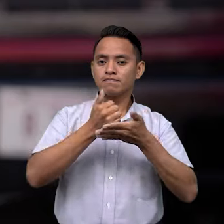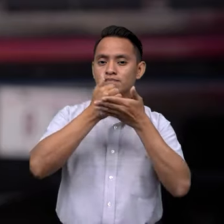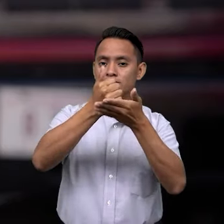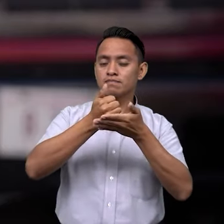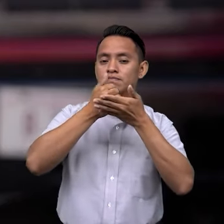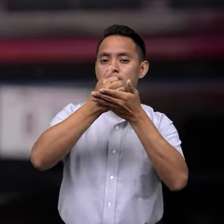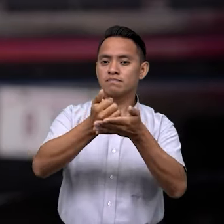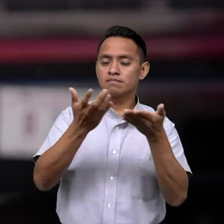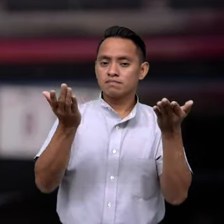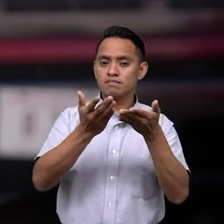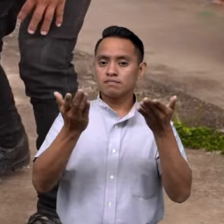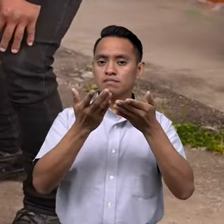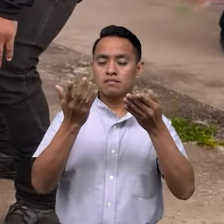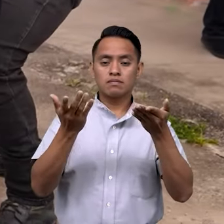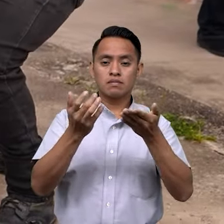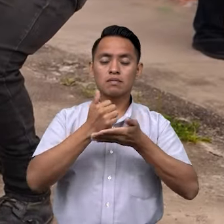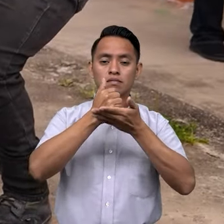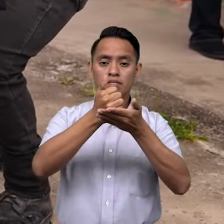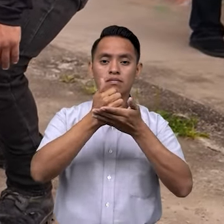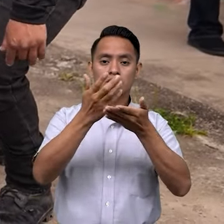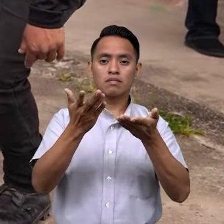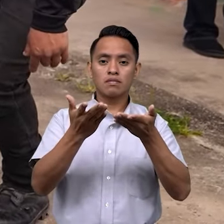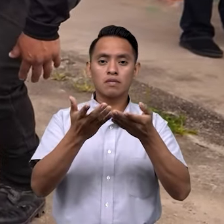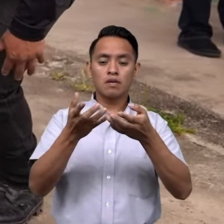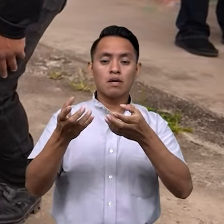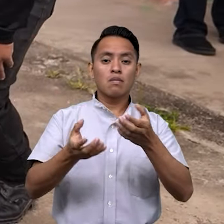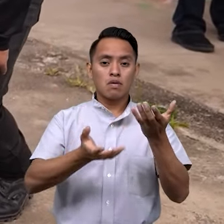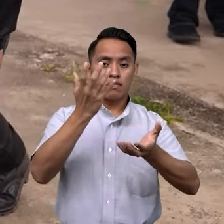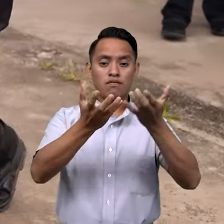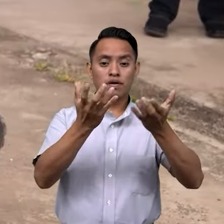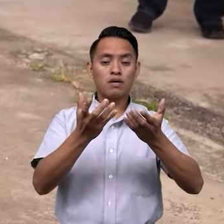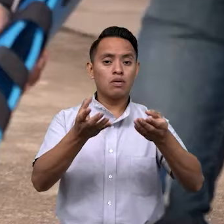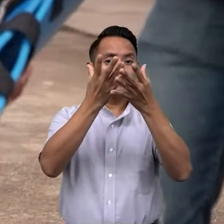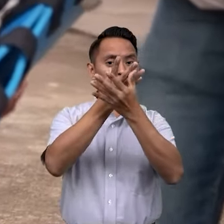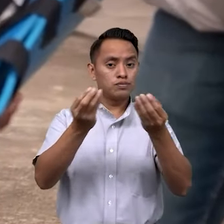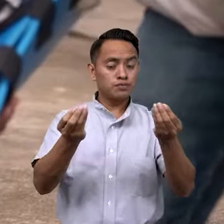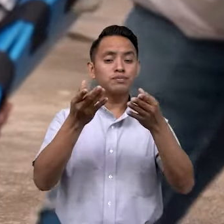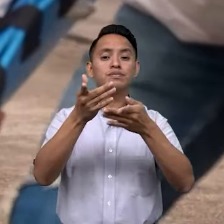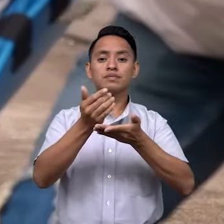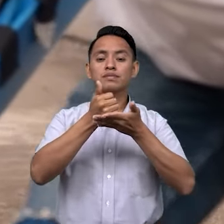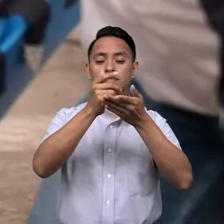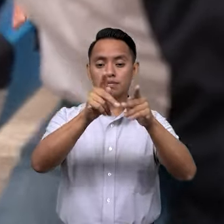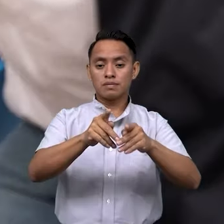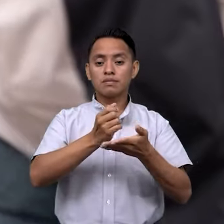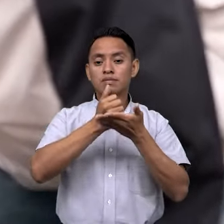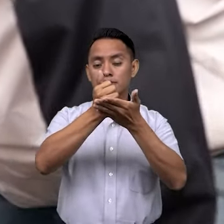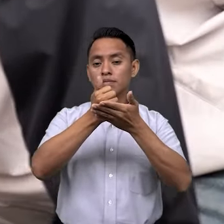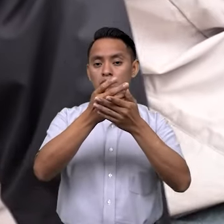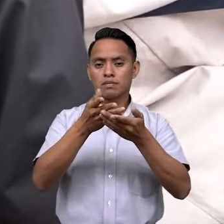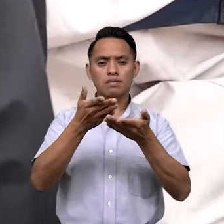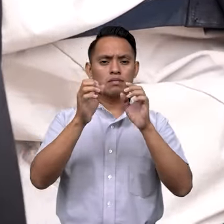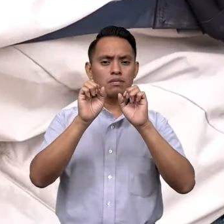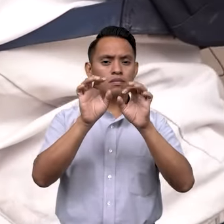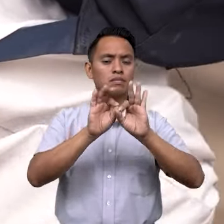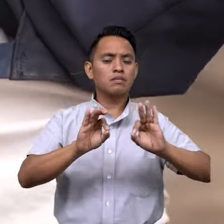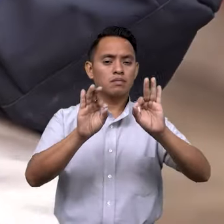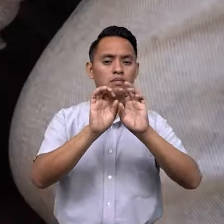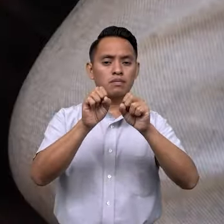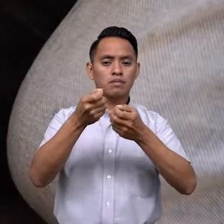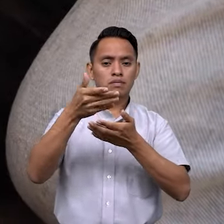cómo sacar si hay víctimas, la que está ayudando cómo sofocar una combustión. Ellos son los primeros. Entonces es importante que tengan conocimiento